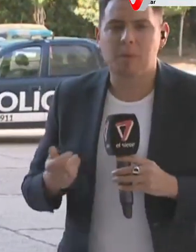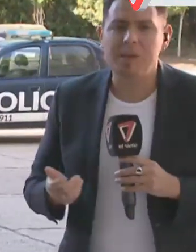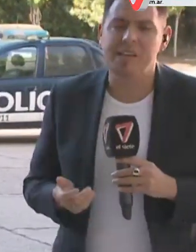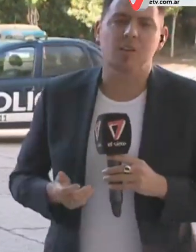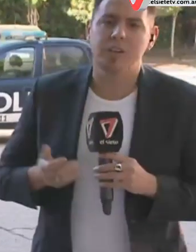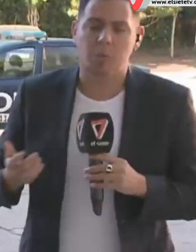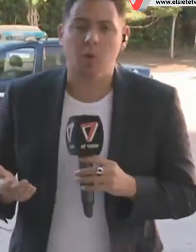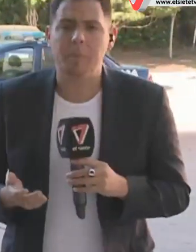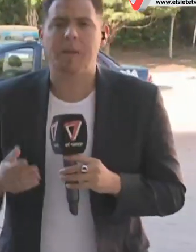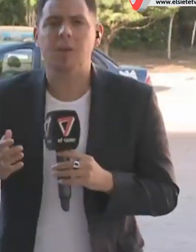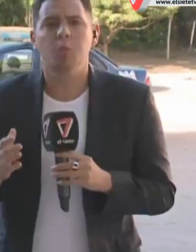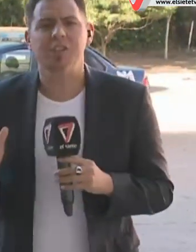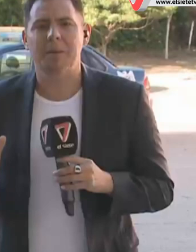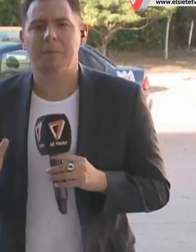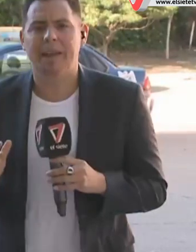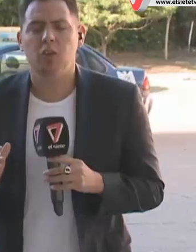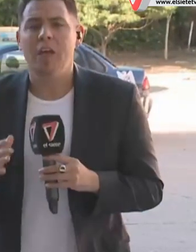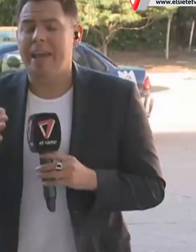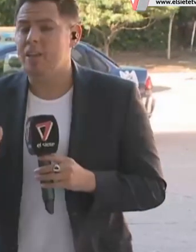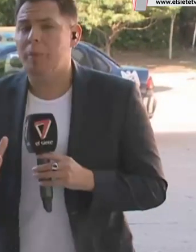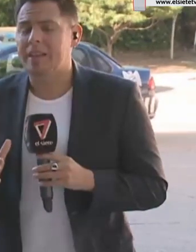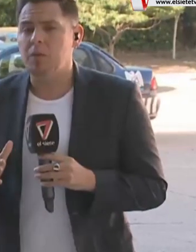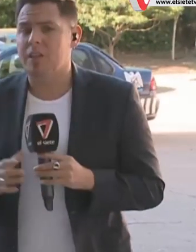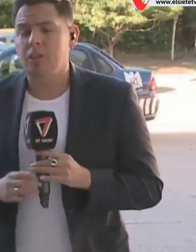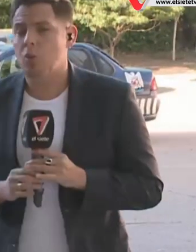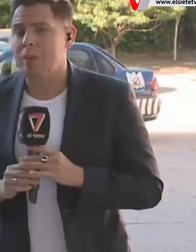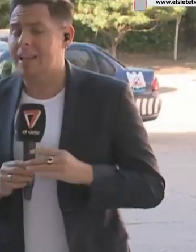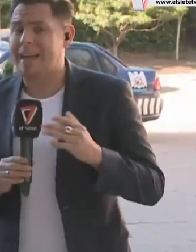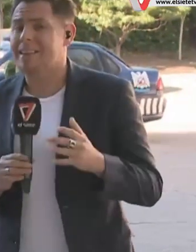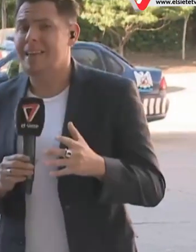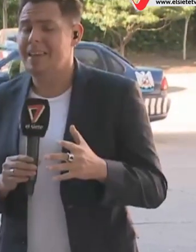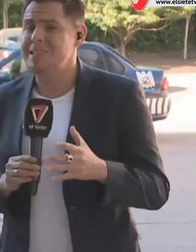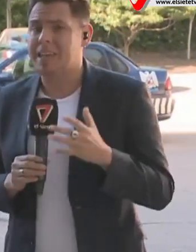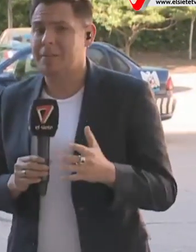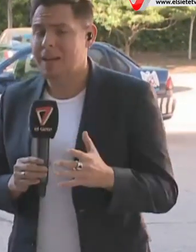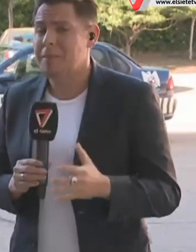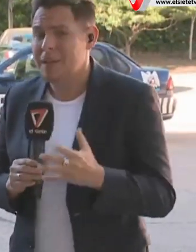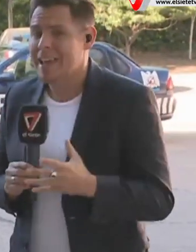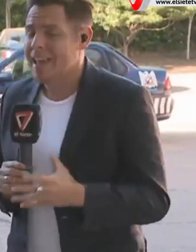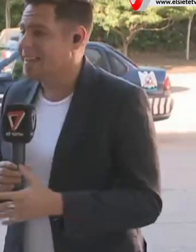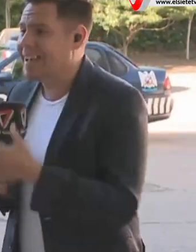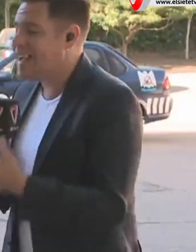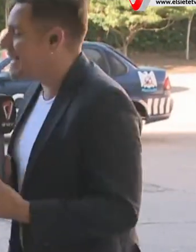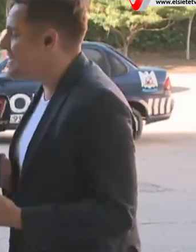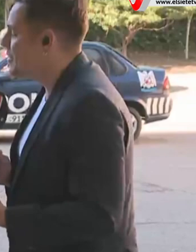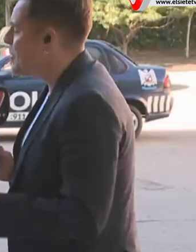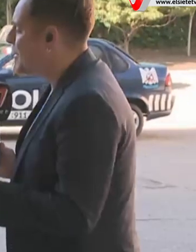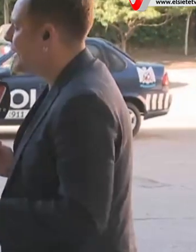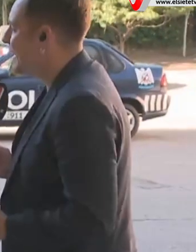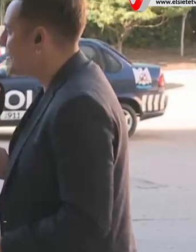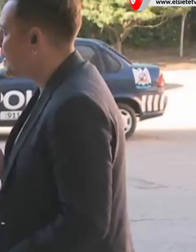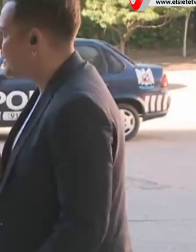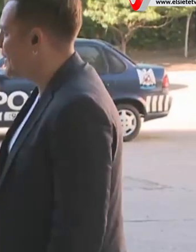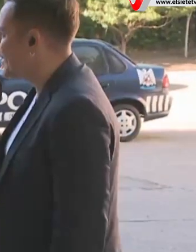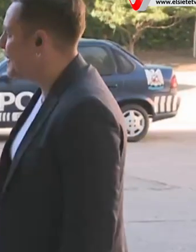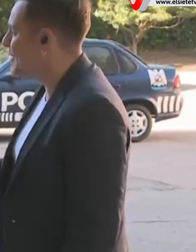de seguridad de la provincia con Néstor majul para ver cómo se está preparando este operativo teniendo en cuenta la cantidad de hinchas que van a vivir este gran clásico